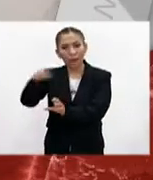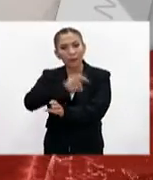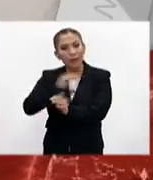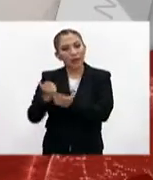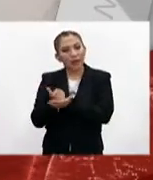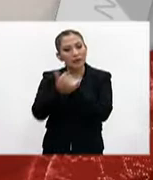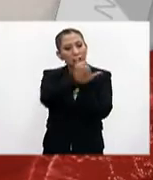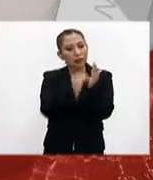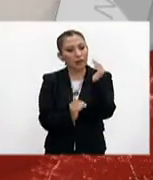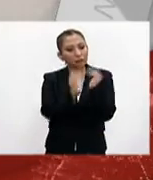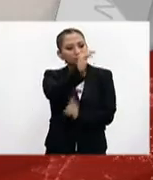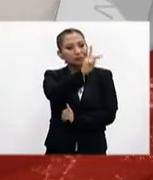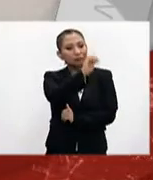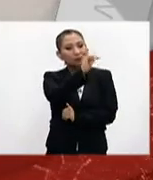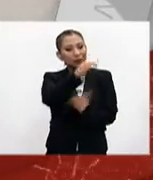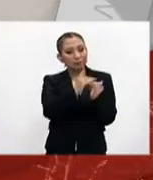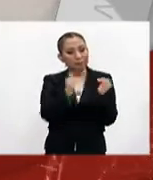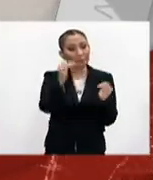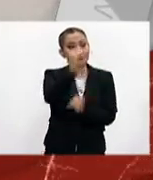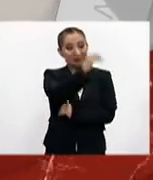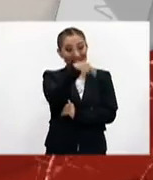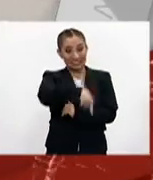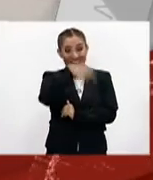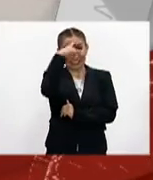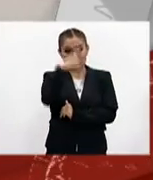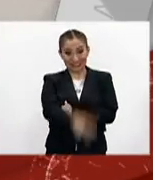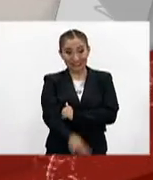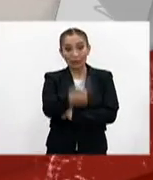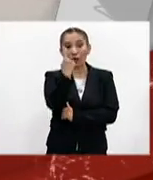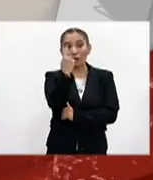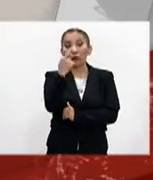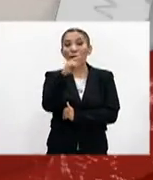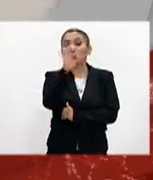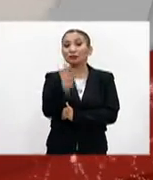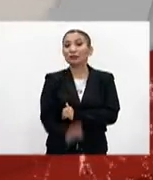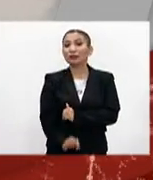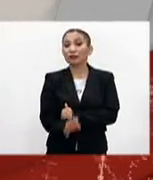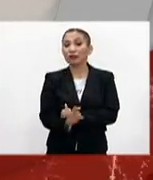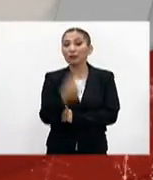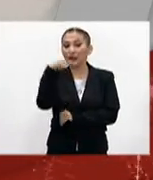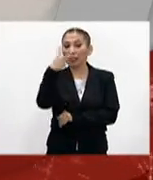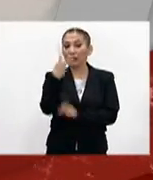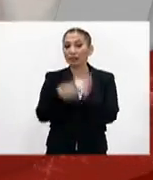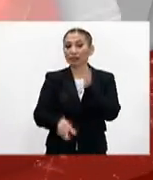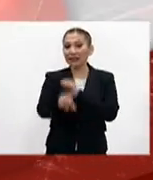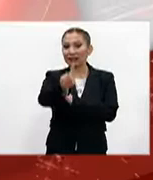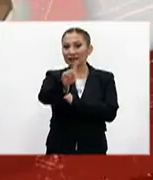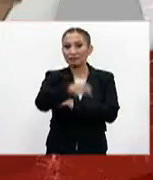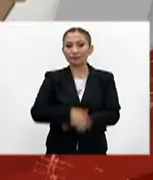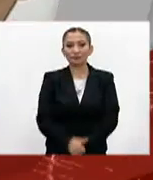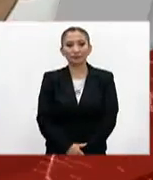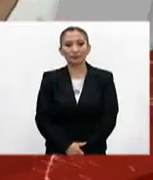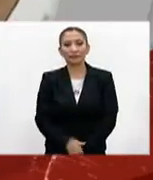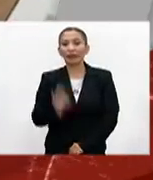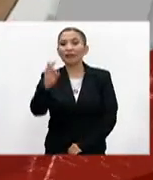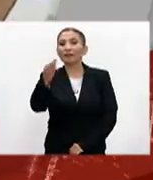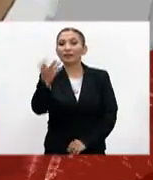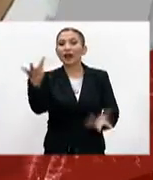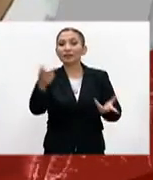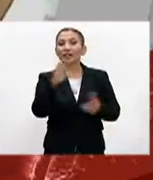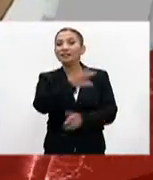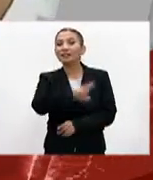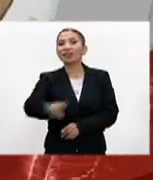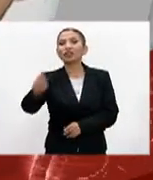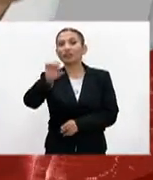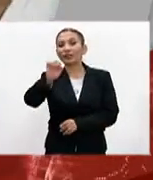elevar el Producto Interno Bruto de este país en un punto porcentual para el 2030. En febrero se crearon más